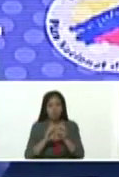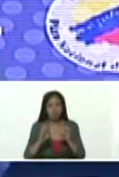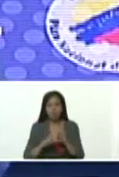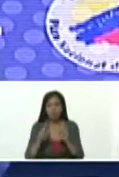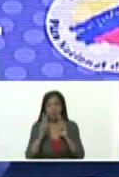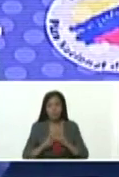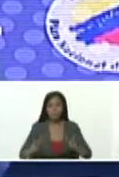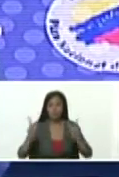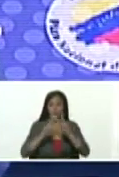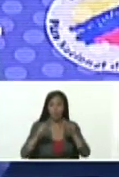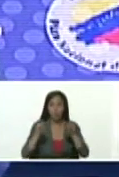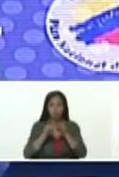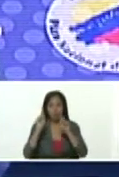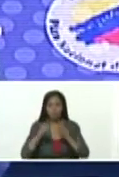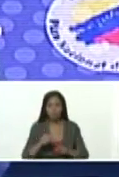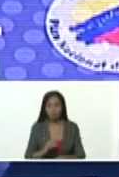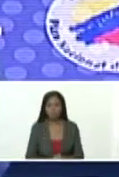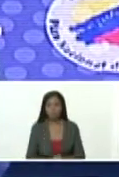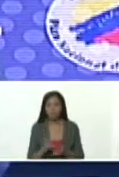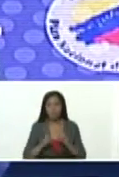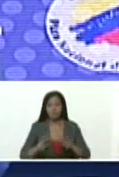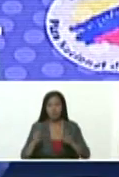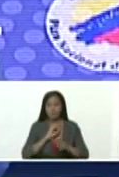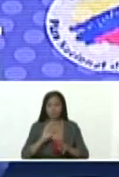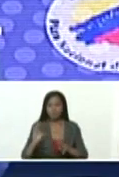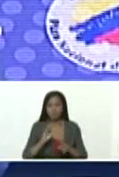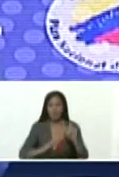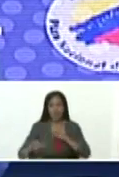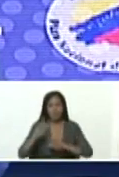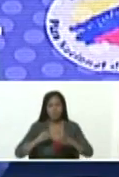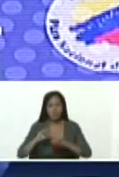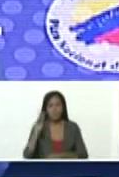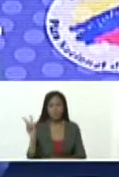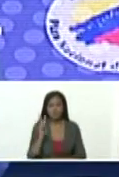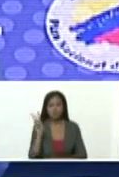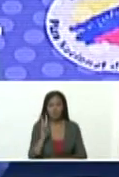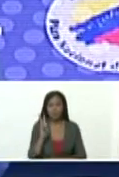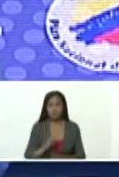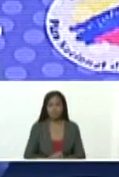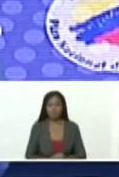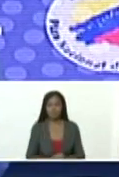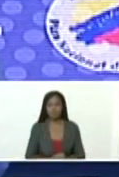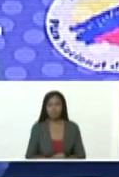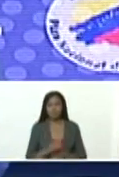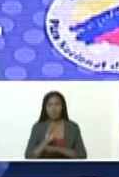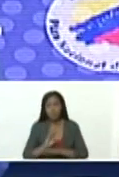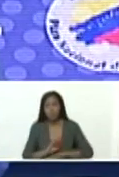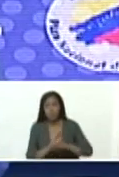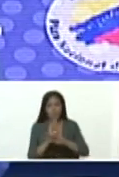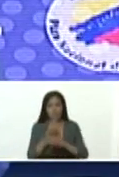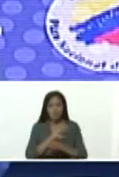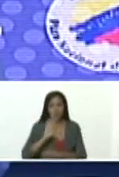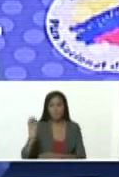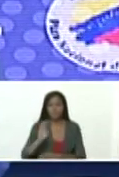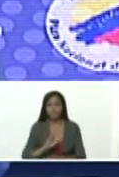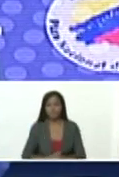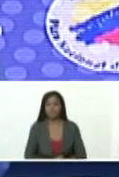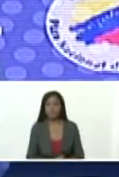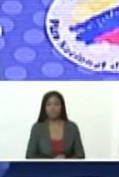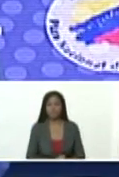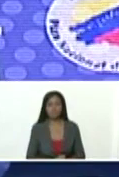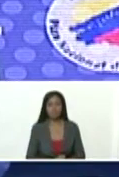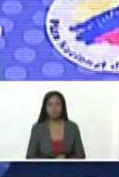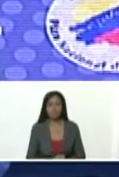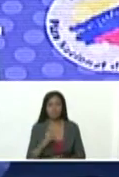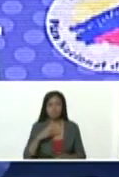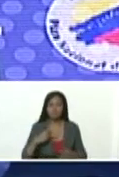valores. El valor del patriotismo, el amor a Venezuela. El cuidar la patria. El